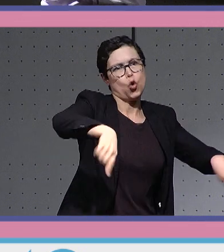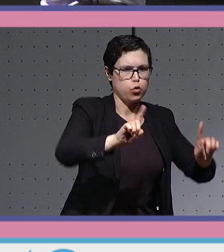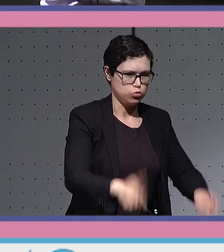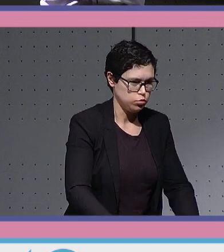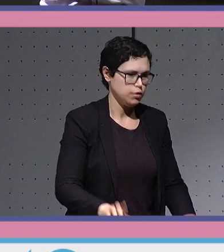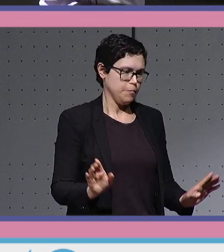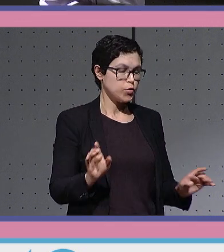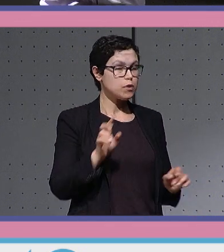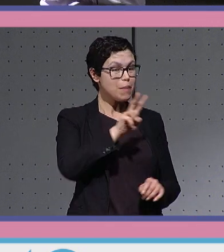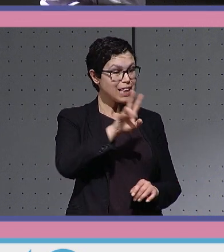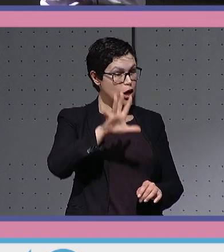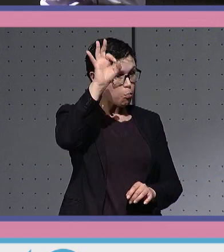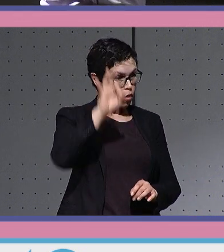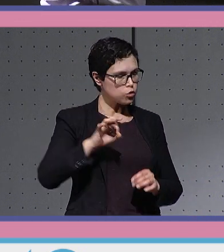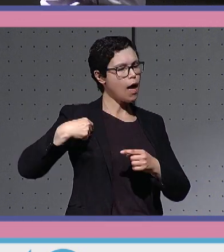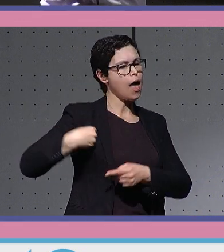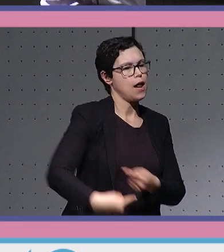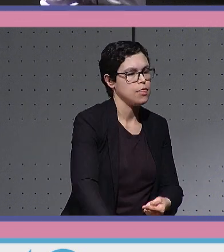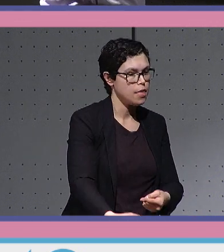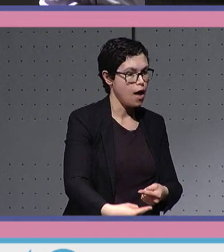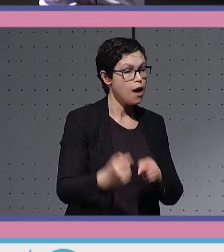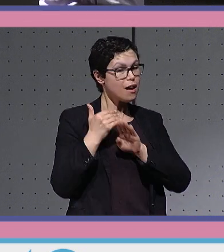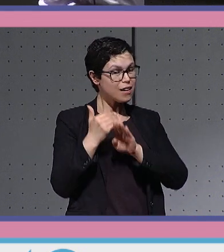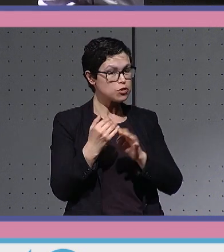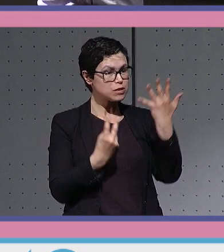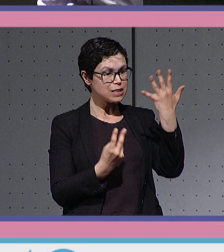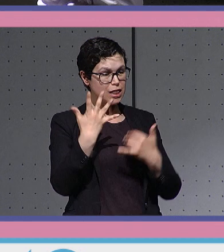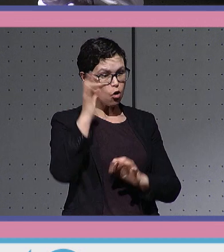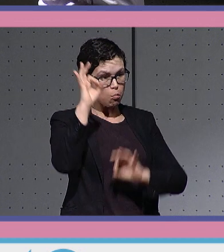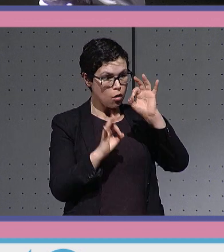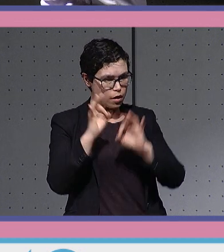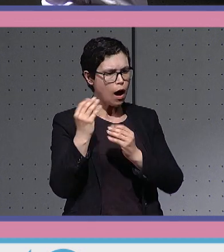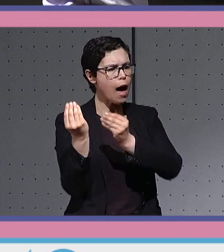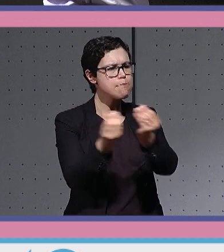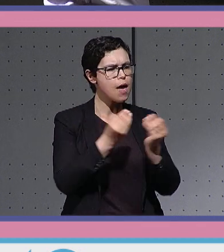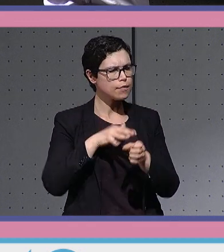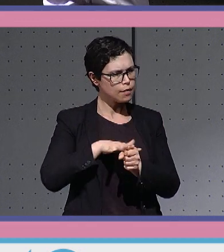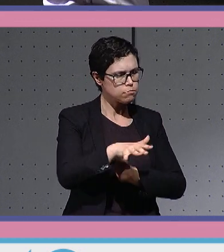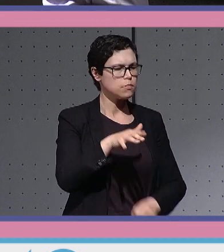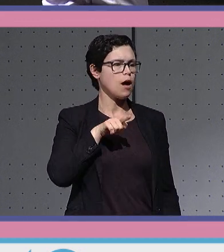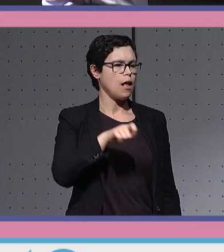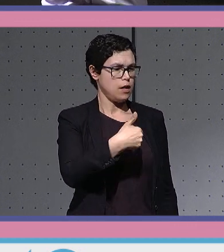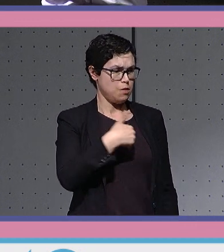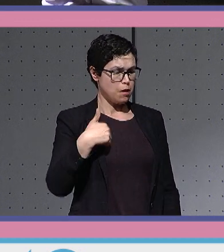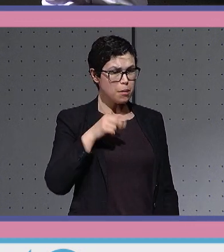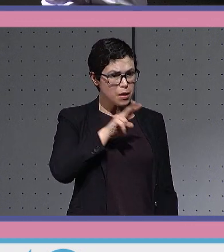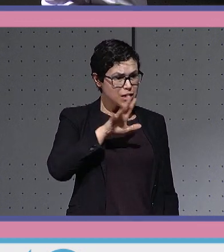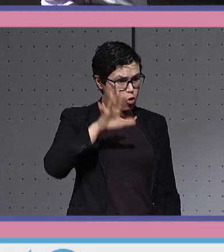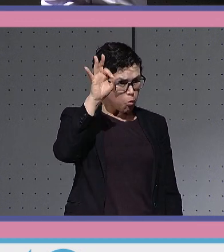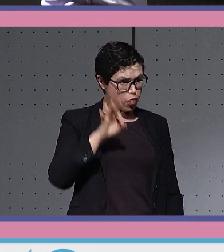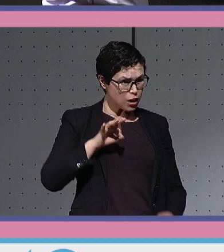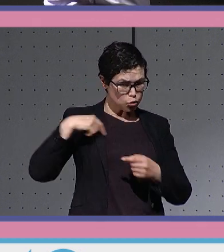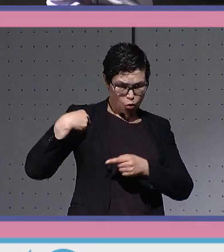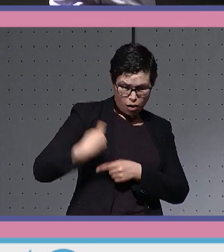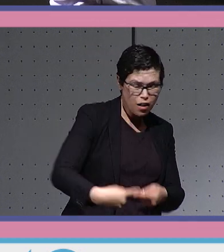sea, es 25% genes, 75% ambientes. Esto es mucho genes. Pero después ya os explicaré qué significa que